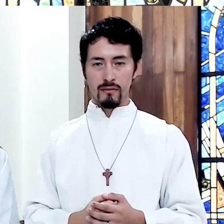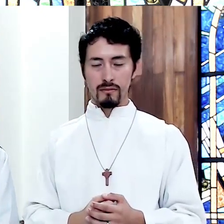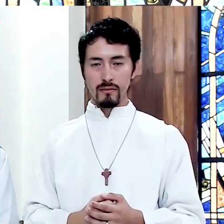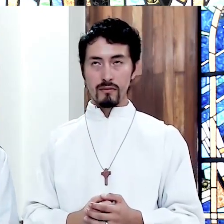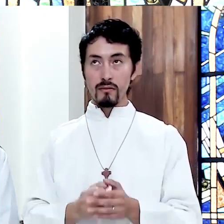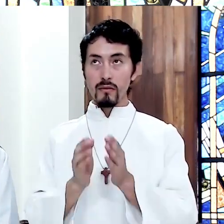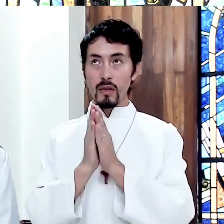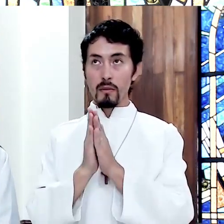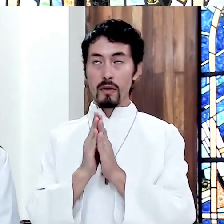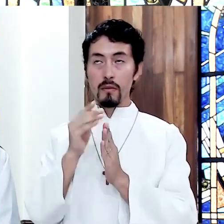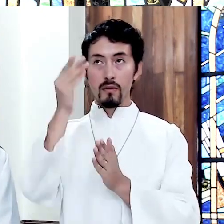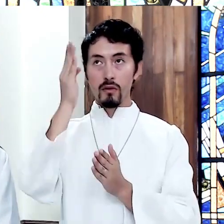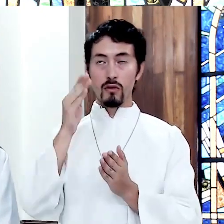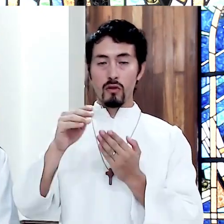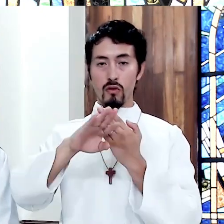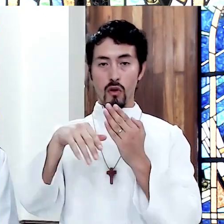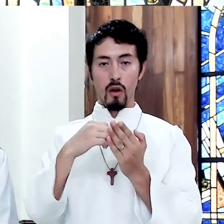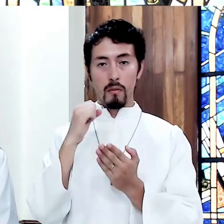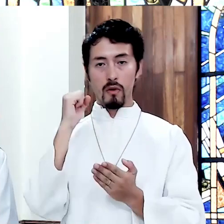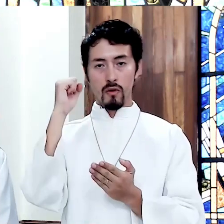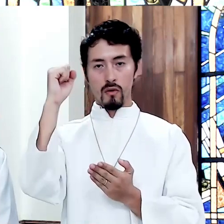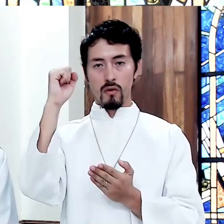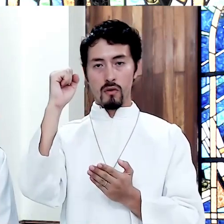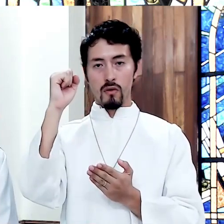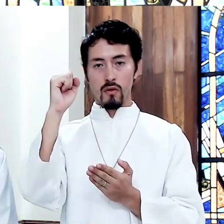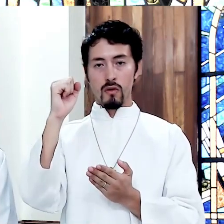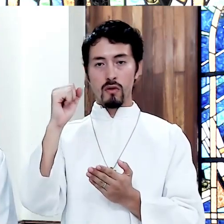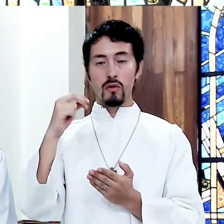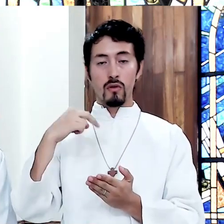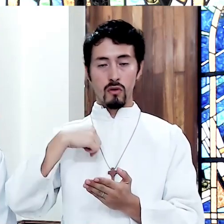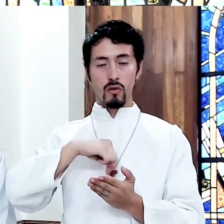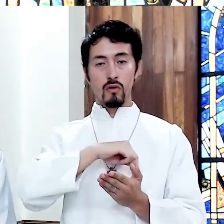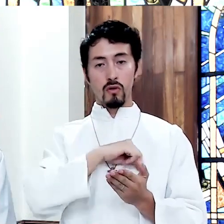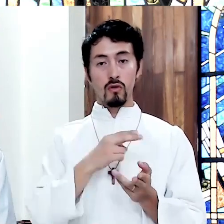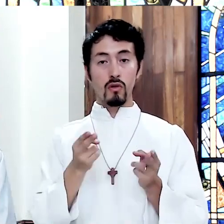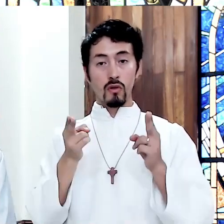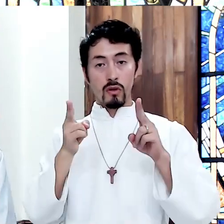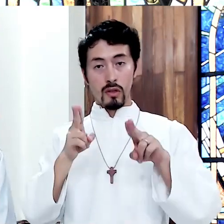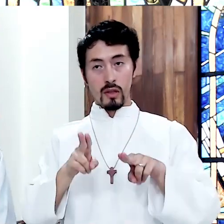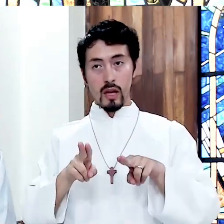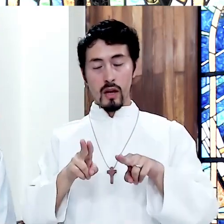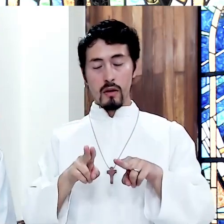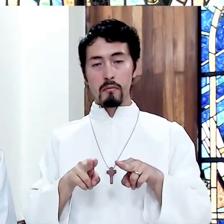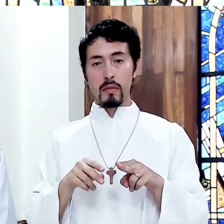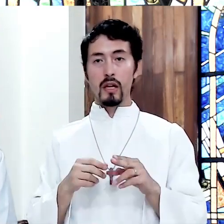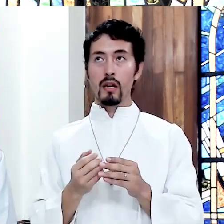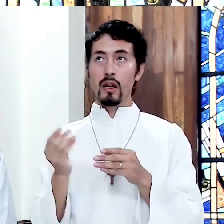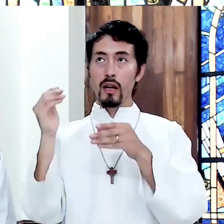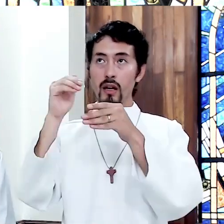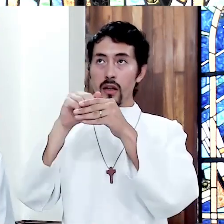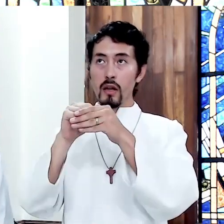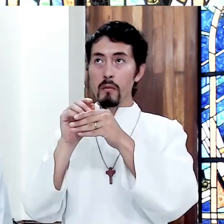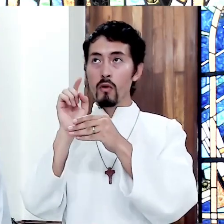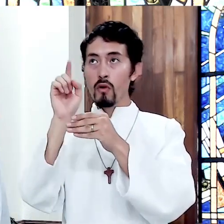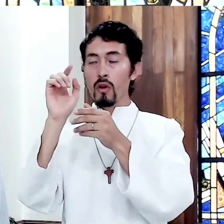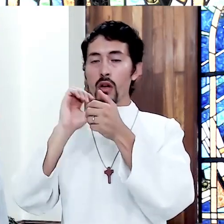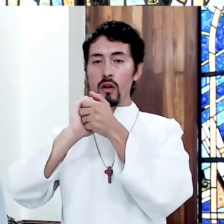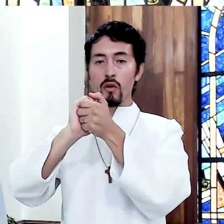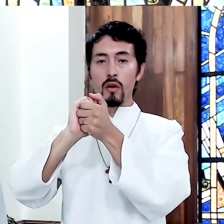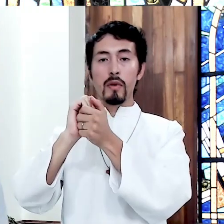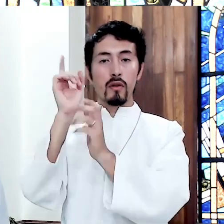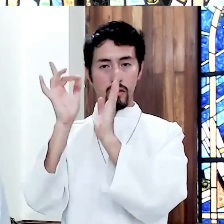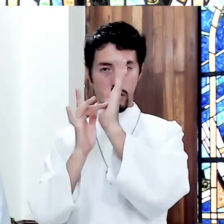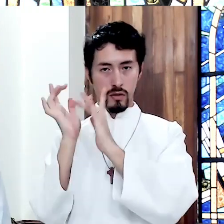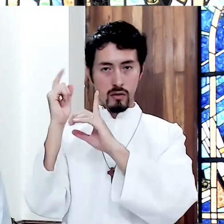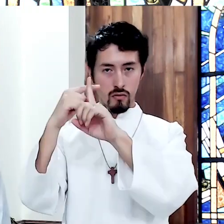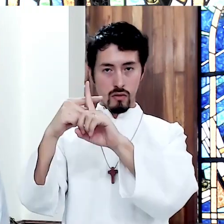Te pedimos, Dios Todopoderoso, ser contado siempre entre los miembros de Cristo, con cuyo cuerpo y